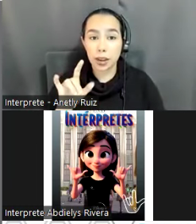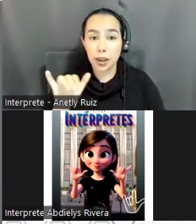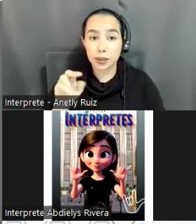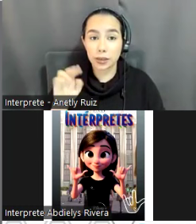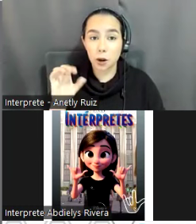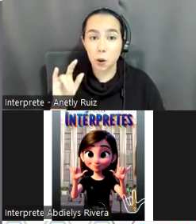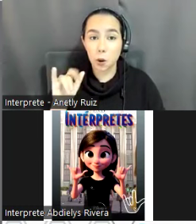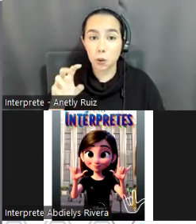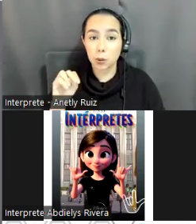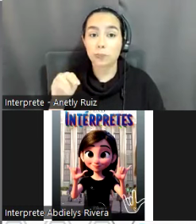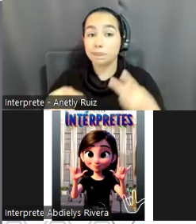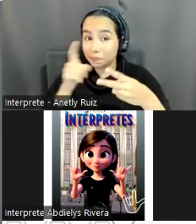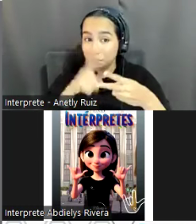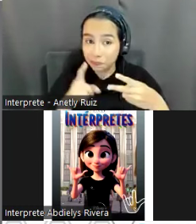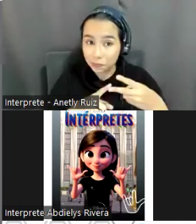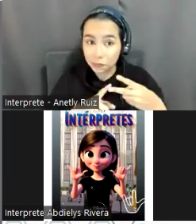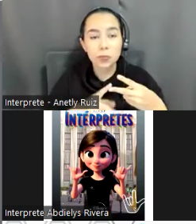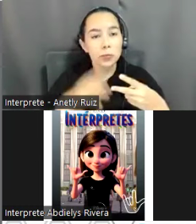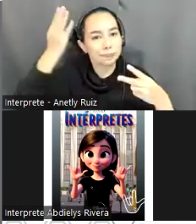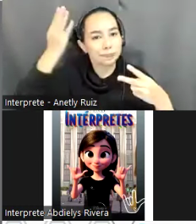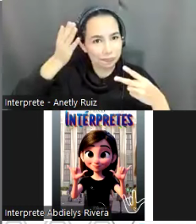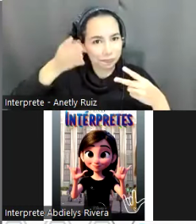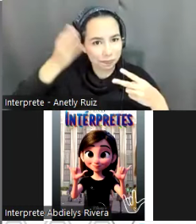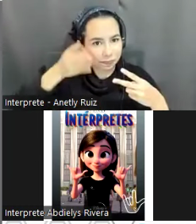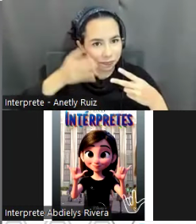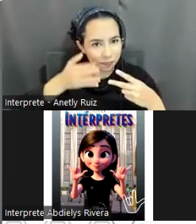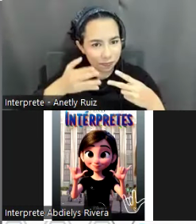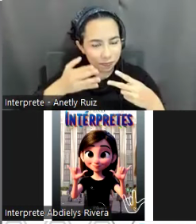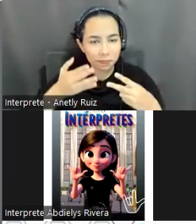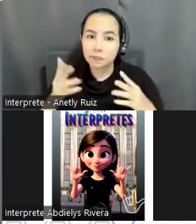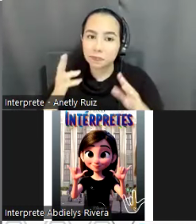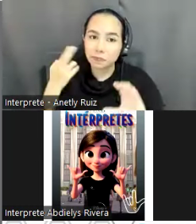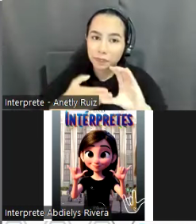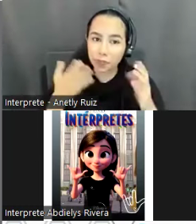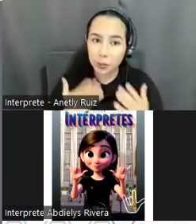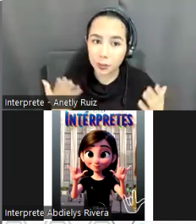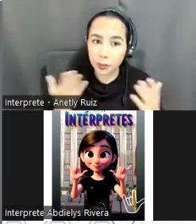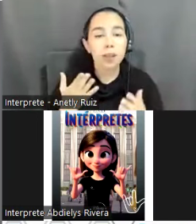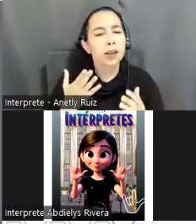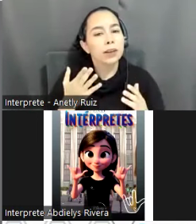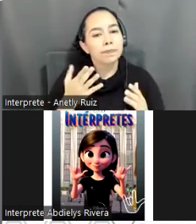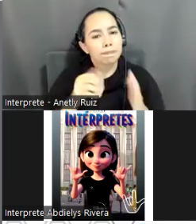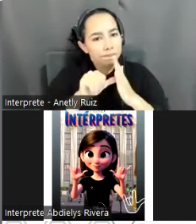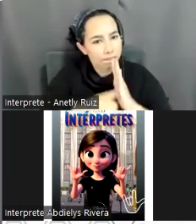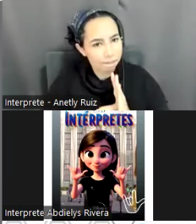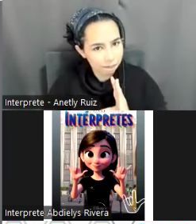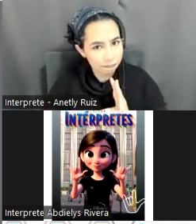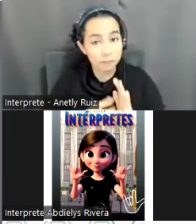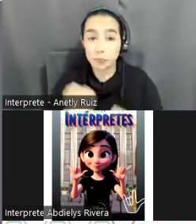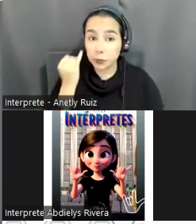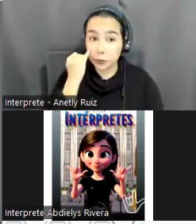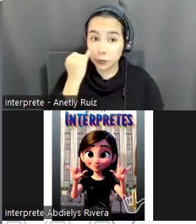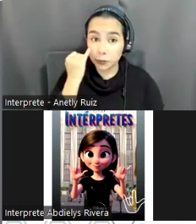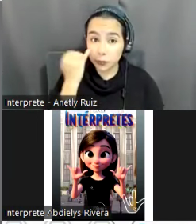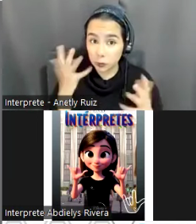dentro de este bloque educativo. Quiero hacer la salvedad para el beneficio de todos los que están conectados, que si ya usted se